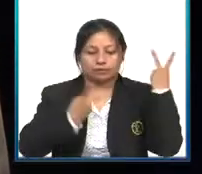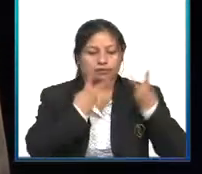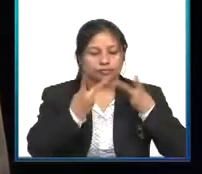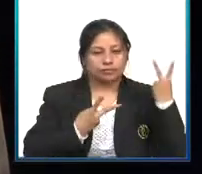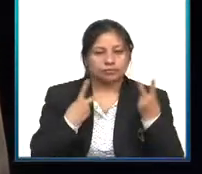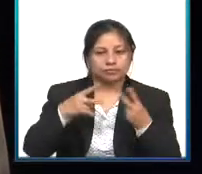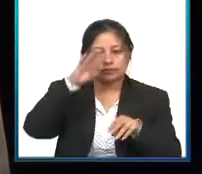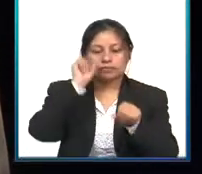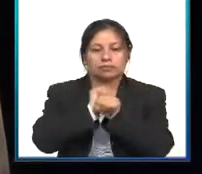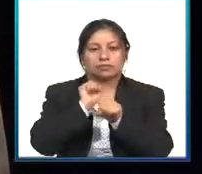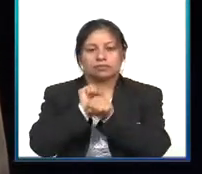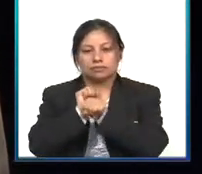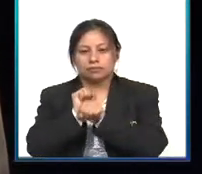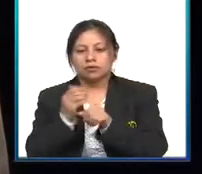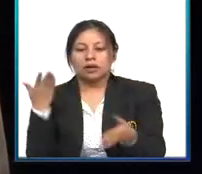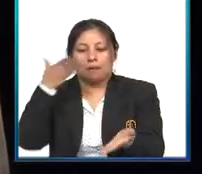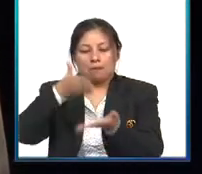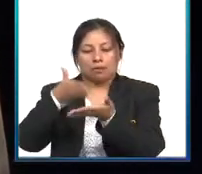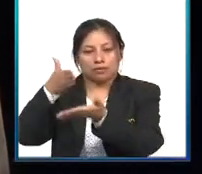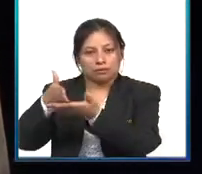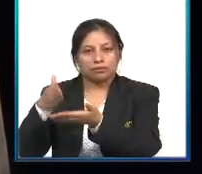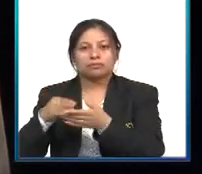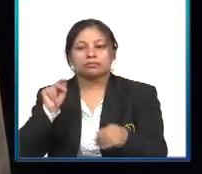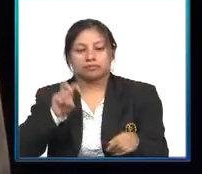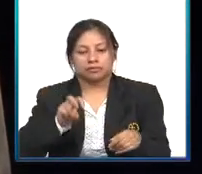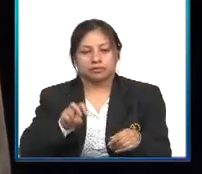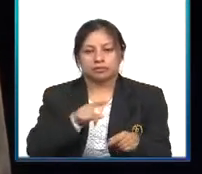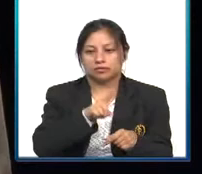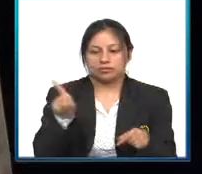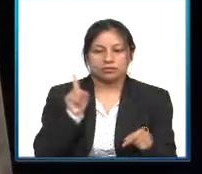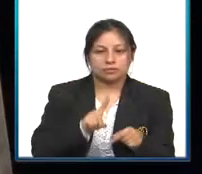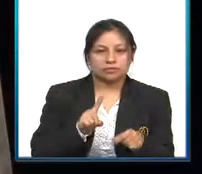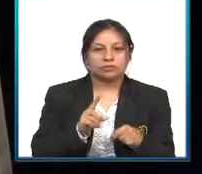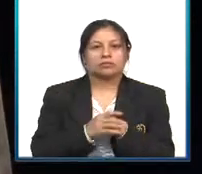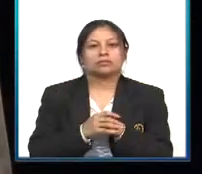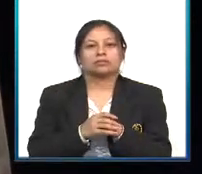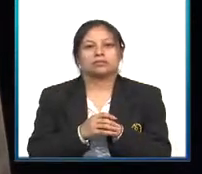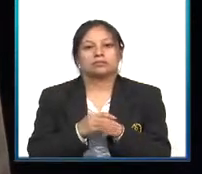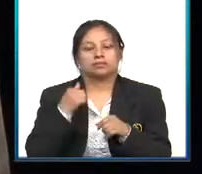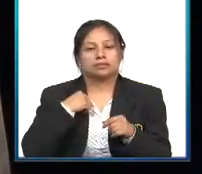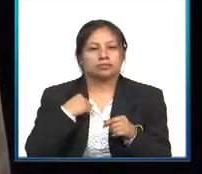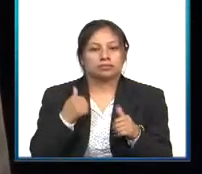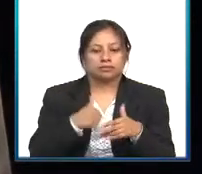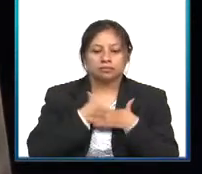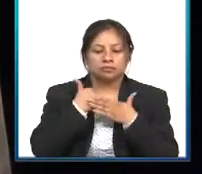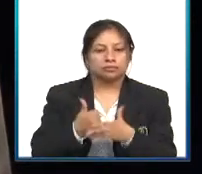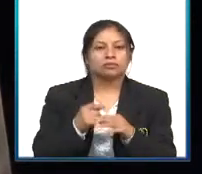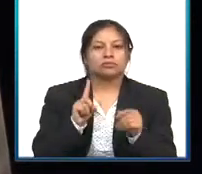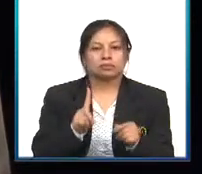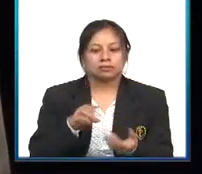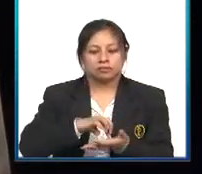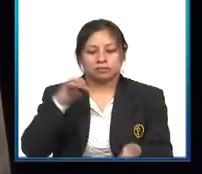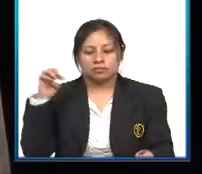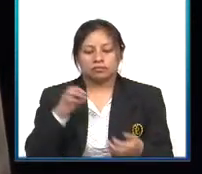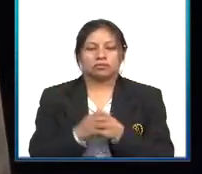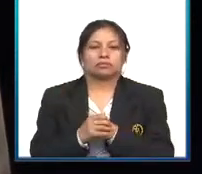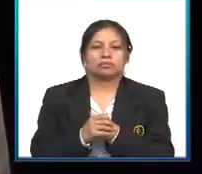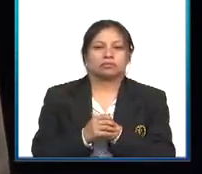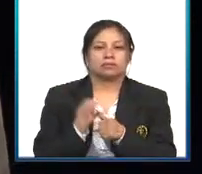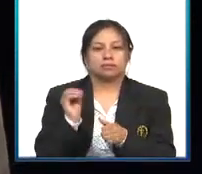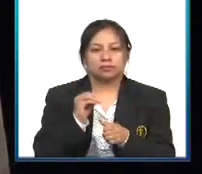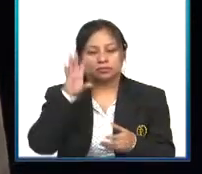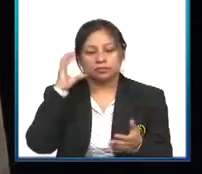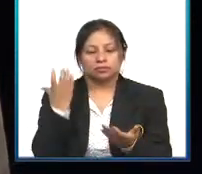de empleos directos e indirectos que también ellos manejan. Consideramos que esto es muy beneficioso para el país, lo